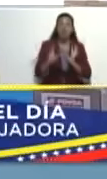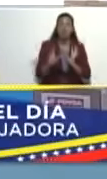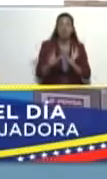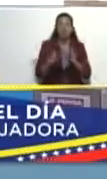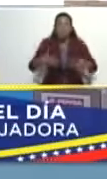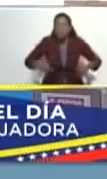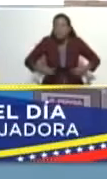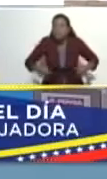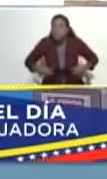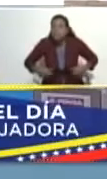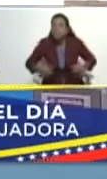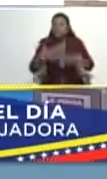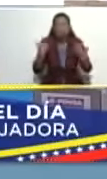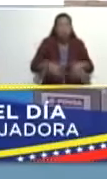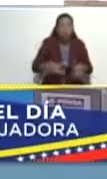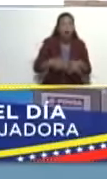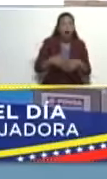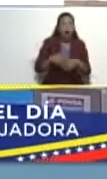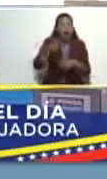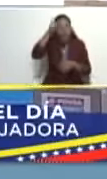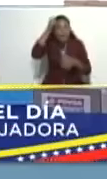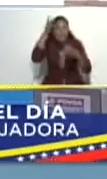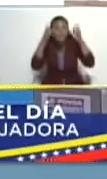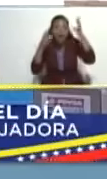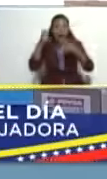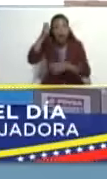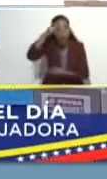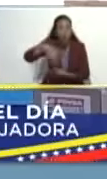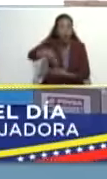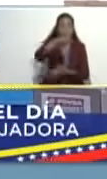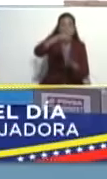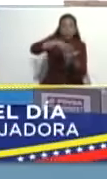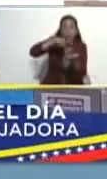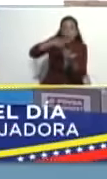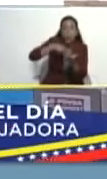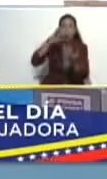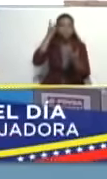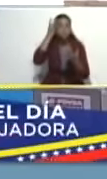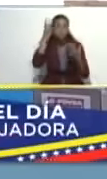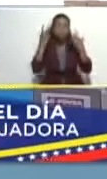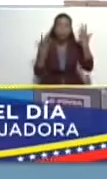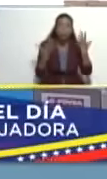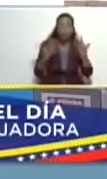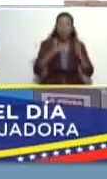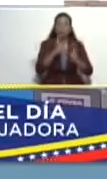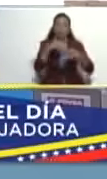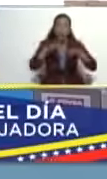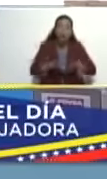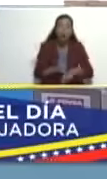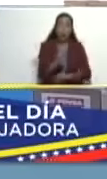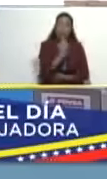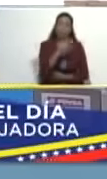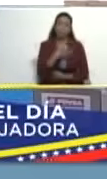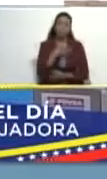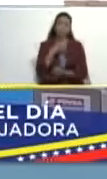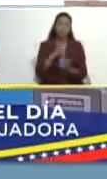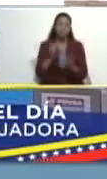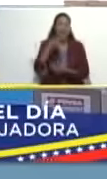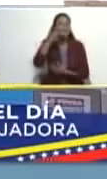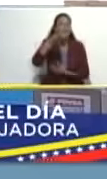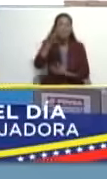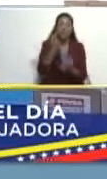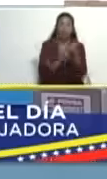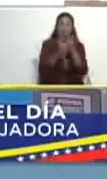Proeza del pueblo, de los trabajadores, de las trabajadoras que jamás se detuvieron, y una política